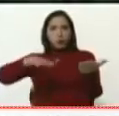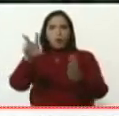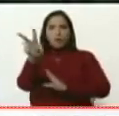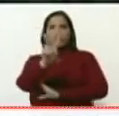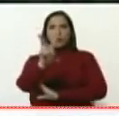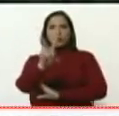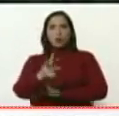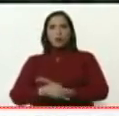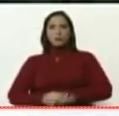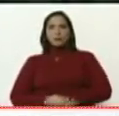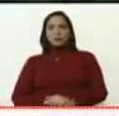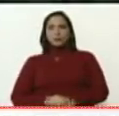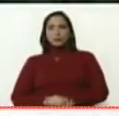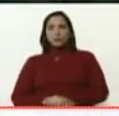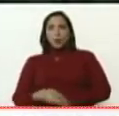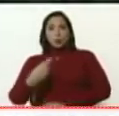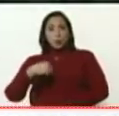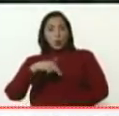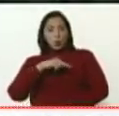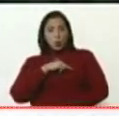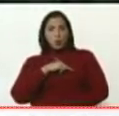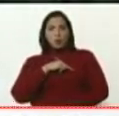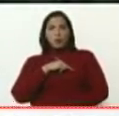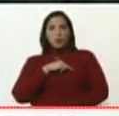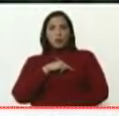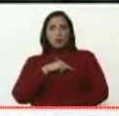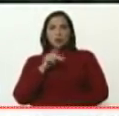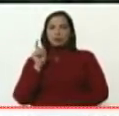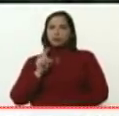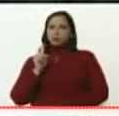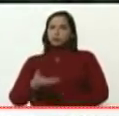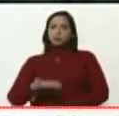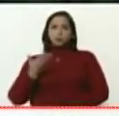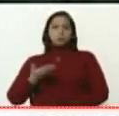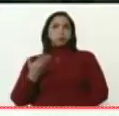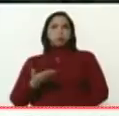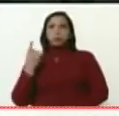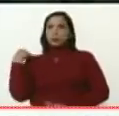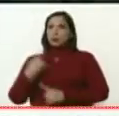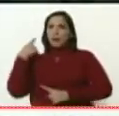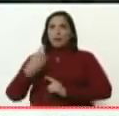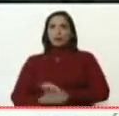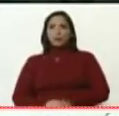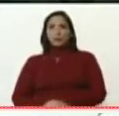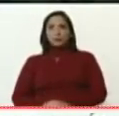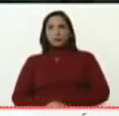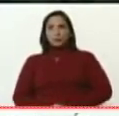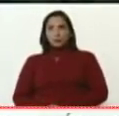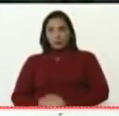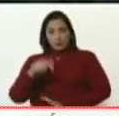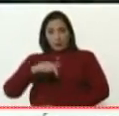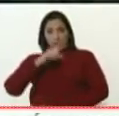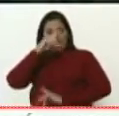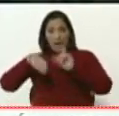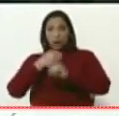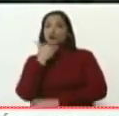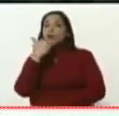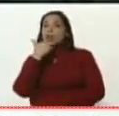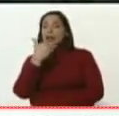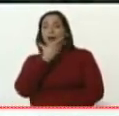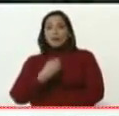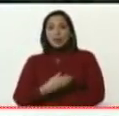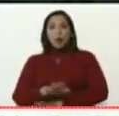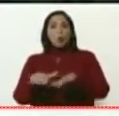Venezuela. Hemos considerado necesario y oportuno, en esta fecha ya víspera de la Navidad,